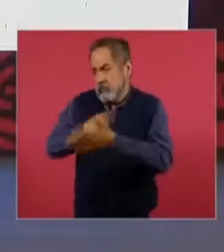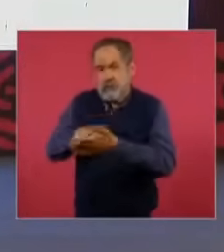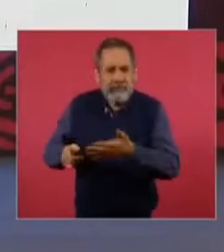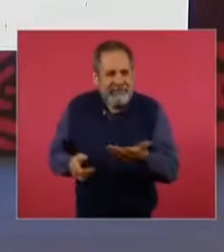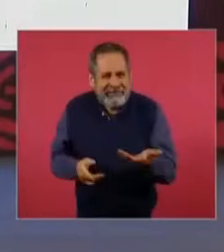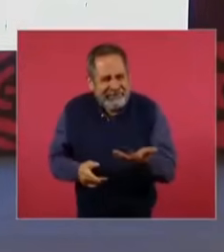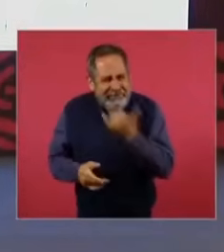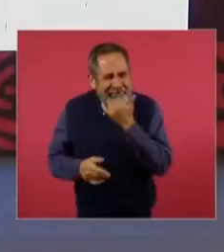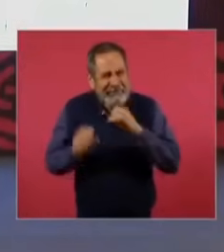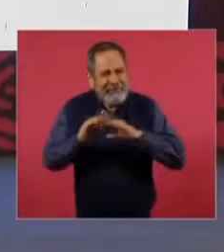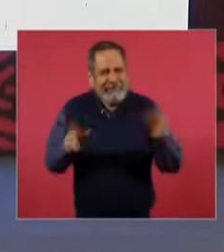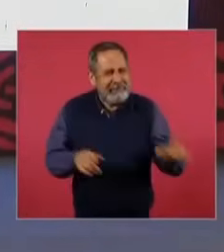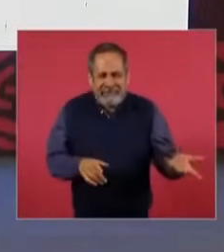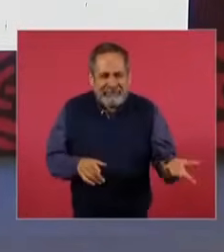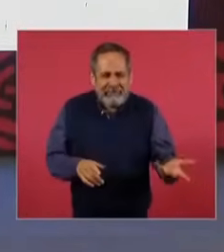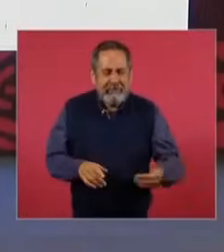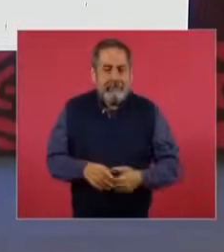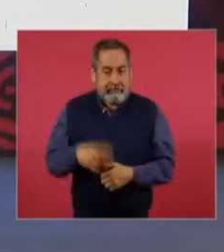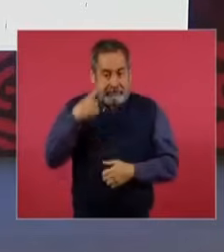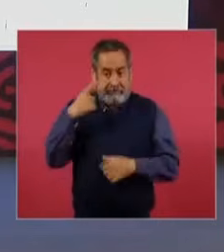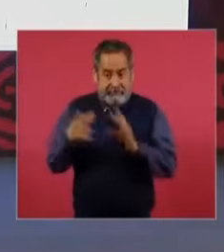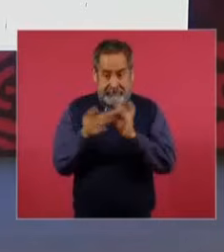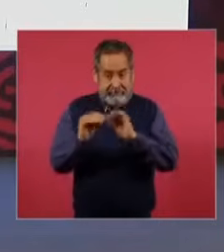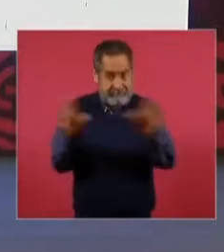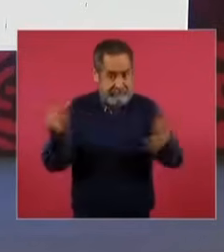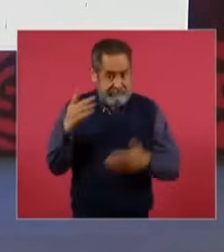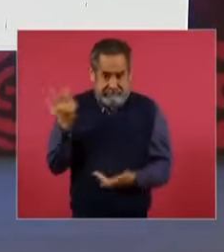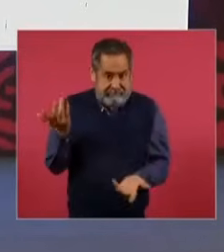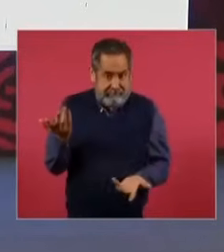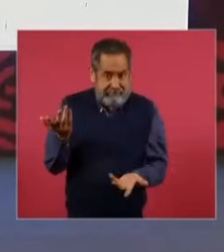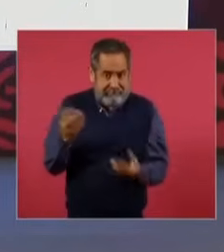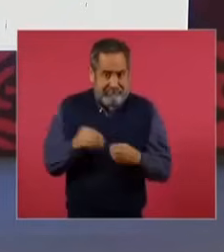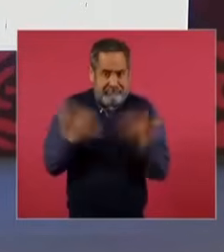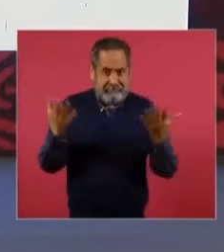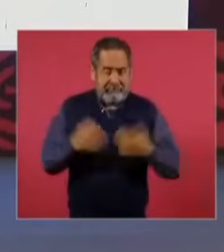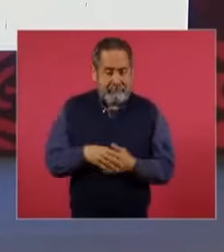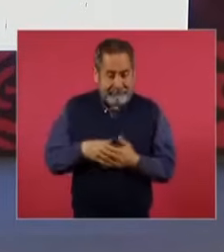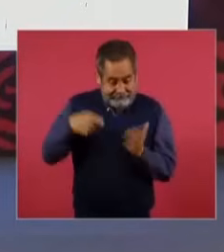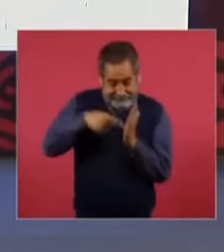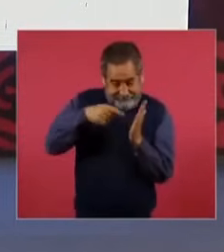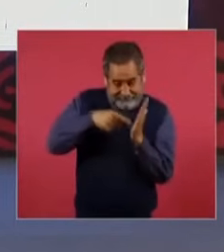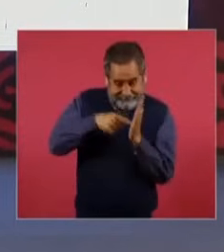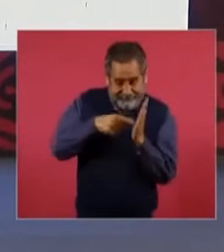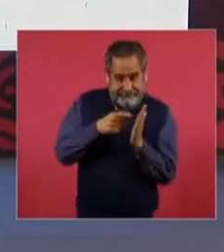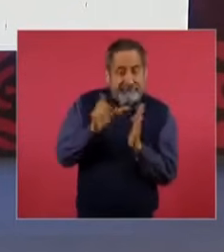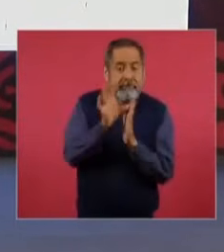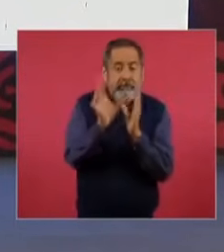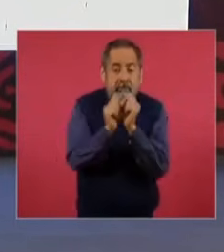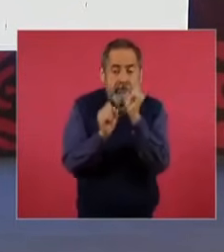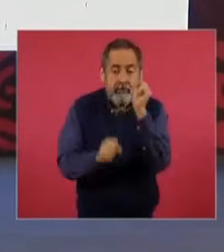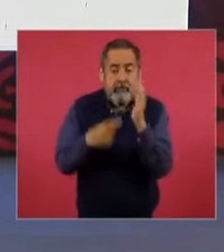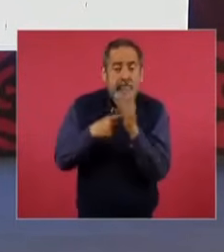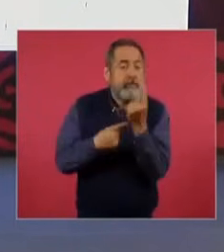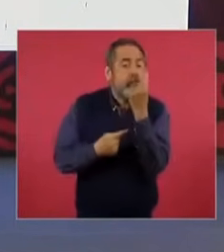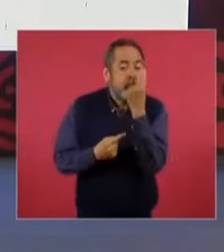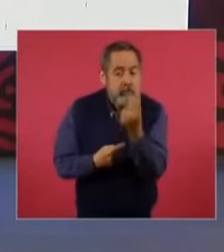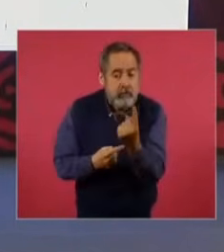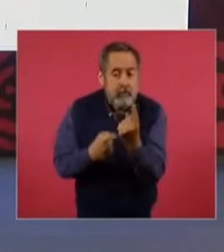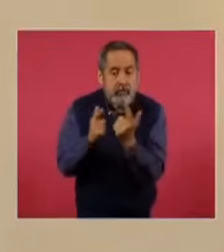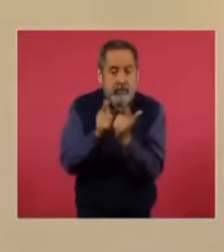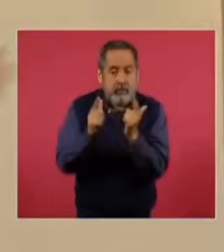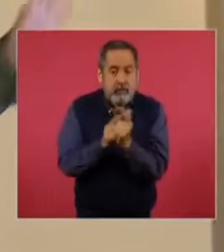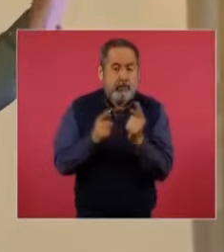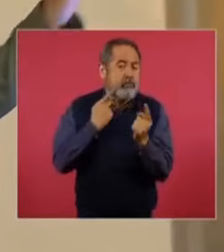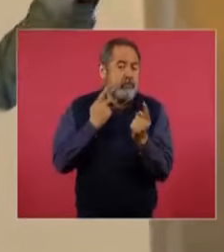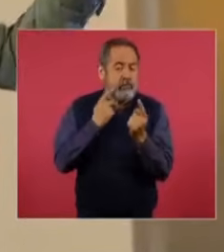grandota que sea si hoy se permite que una fuerza política que obtuvo el 54 por del voto